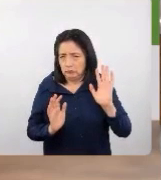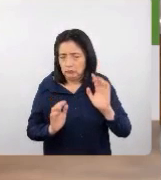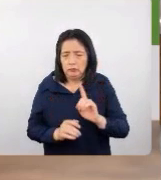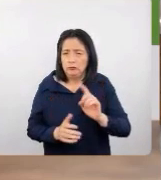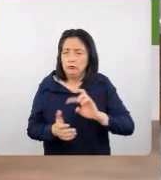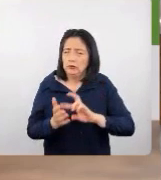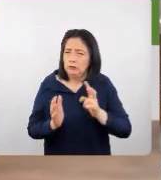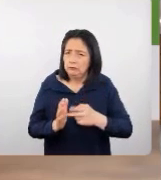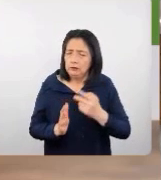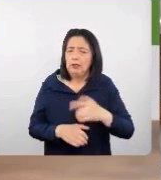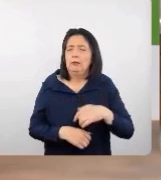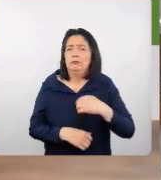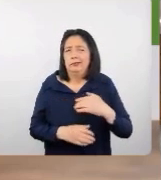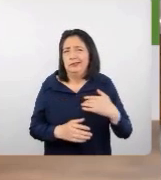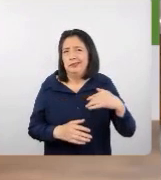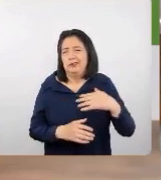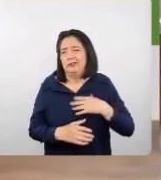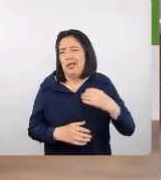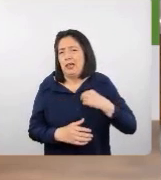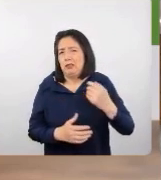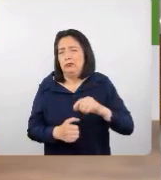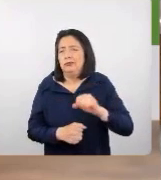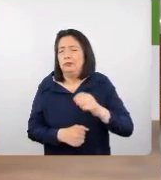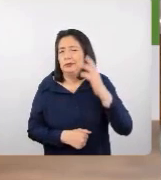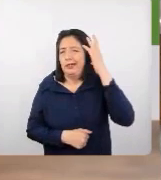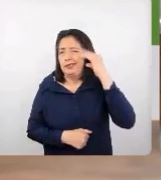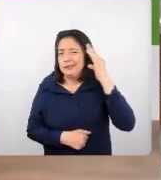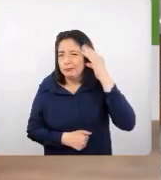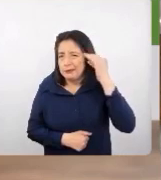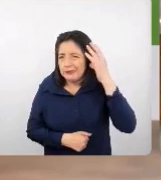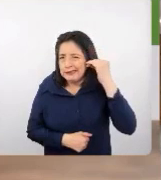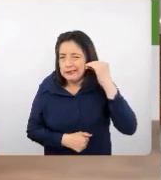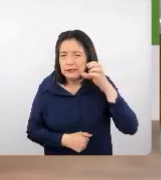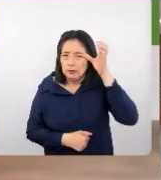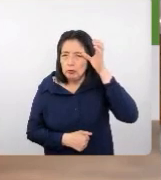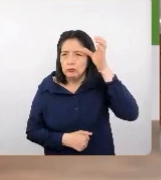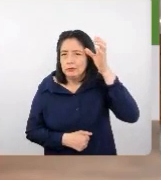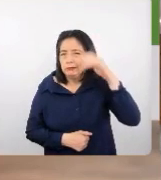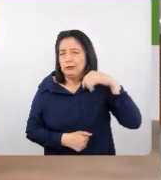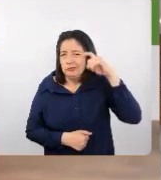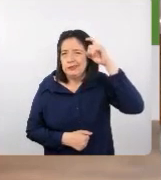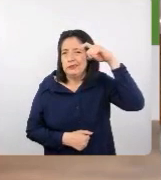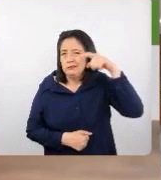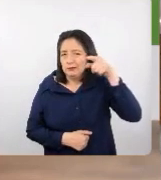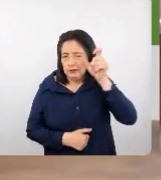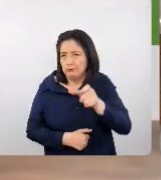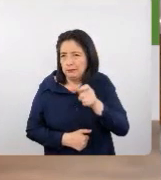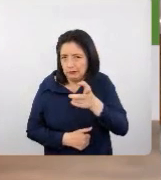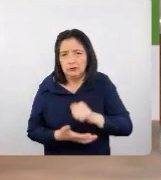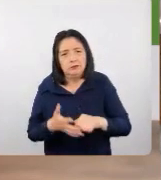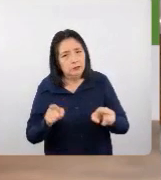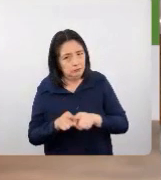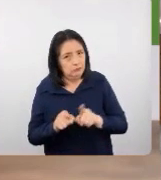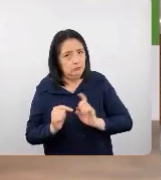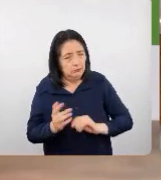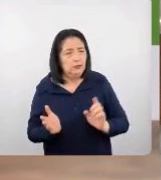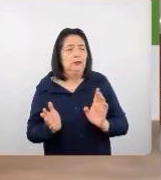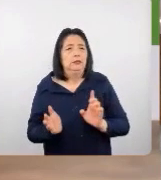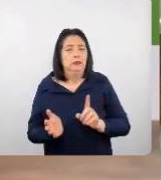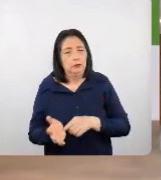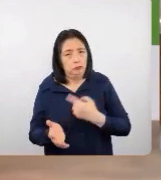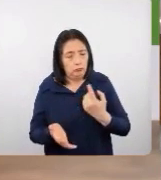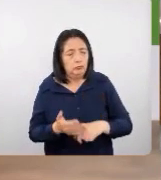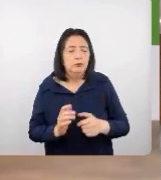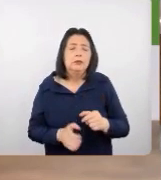edad, sino más bien por la experiencia y la sabiduría que tiene esa persona. Entonces, es habitual también que dentro de las reuniones,